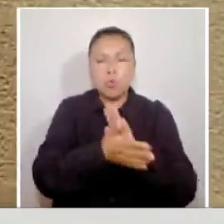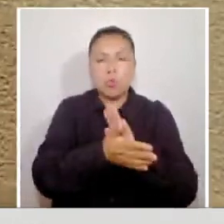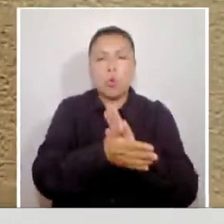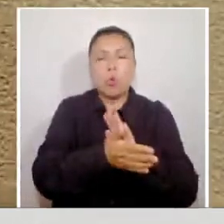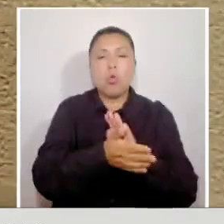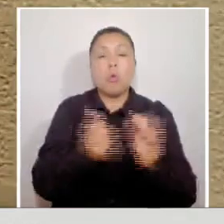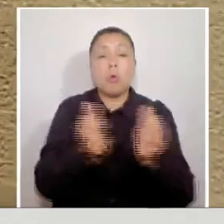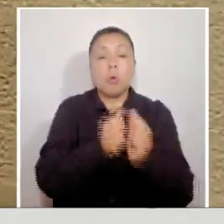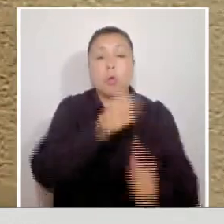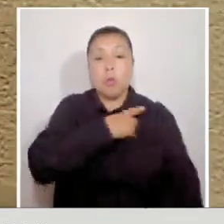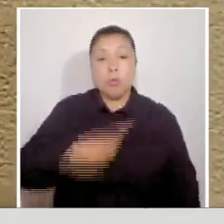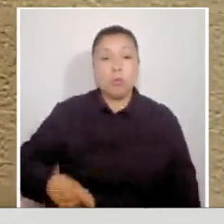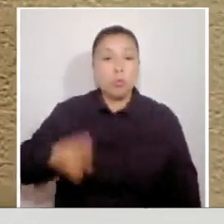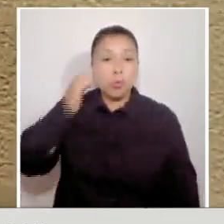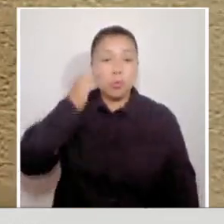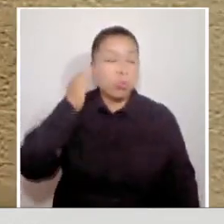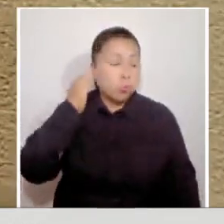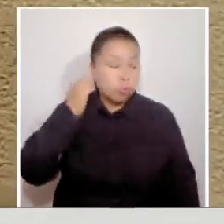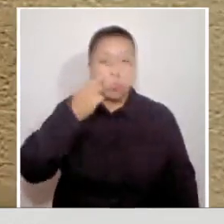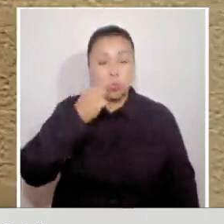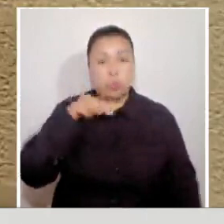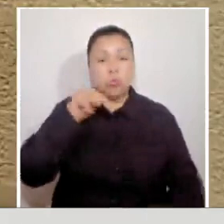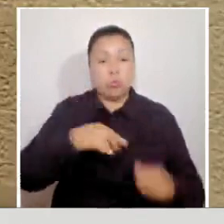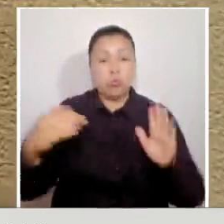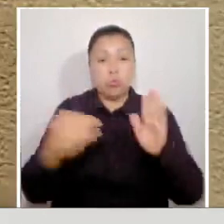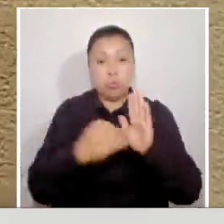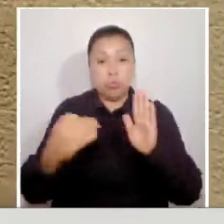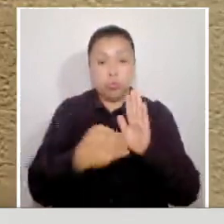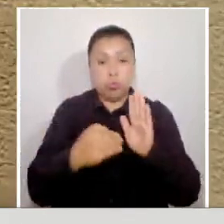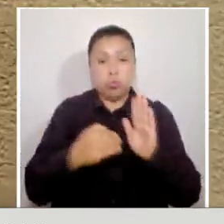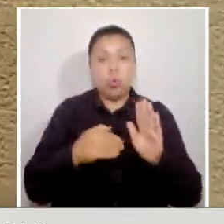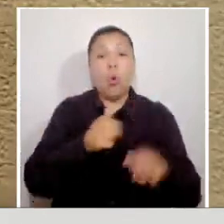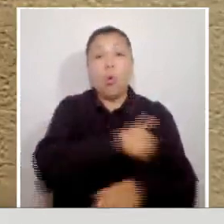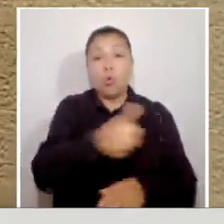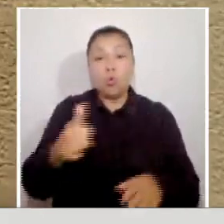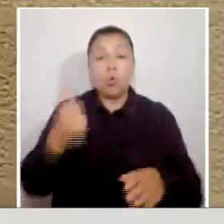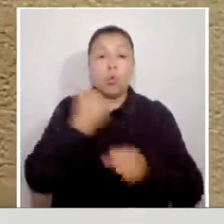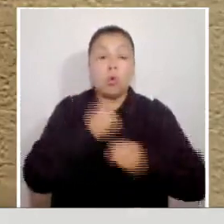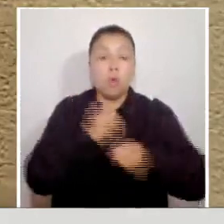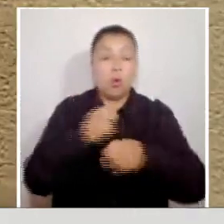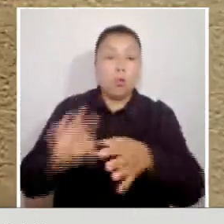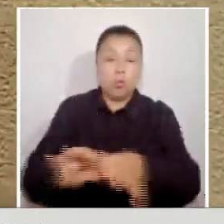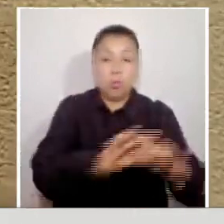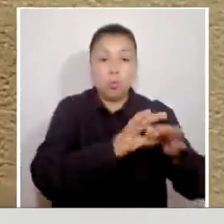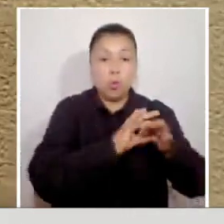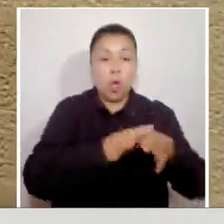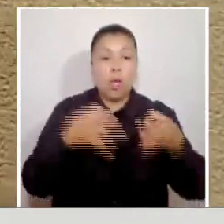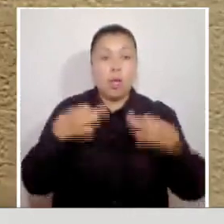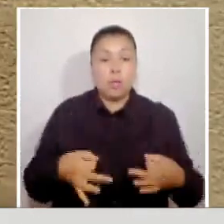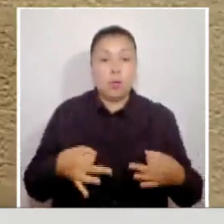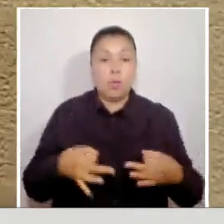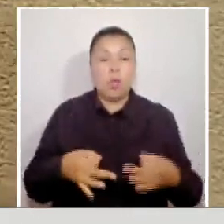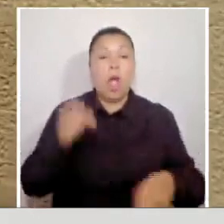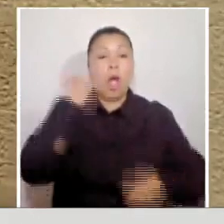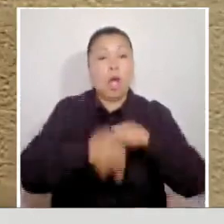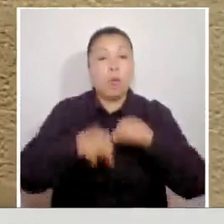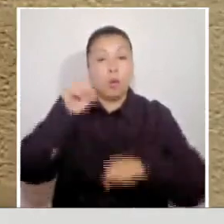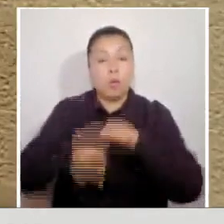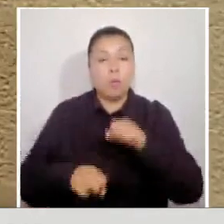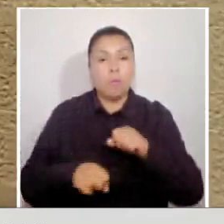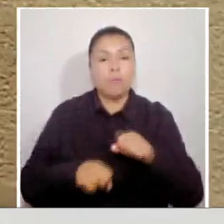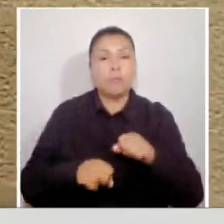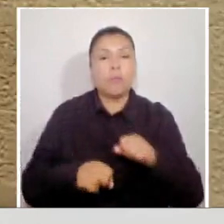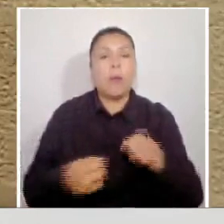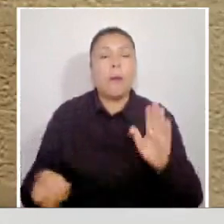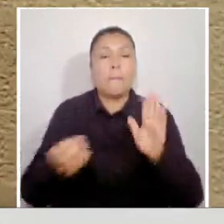que votemos de forma unánime este proyecto y que trabajemos juntos para asegurar eh su aprobación y su implementación que es